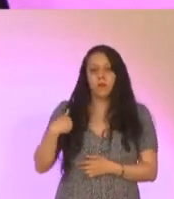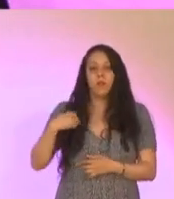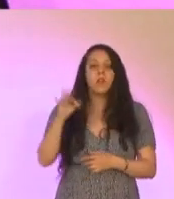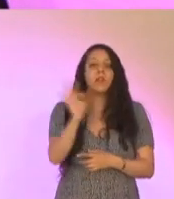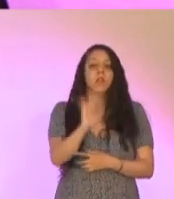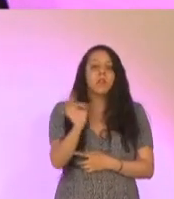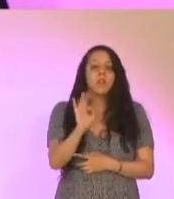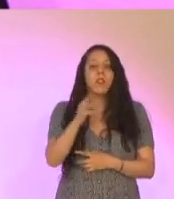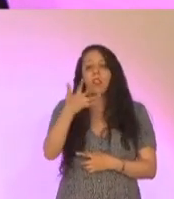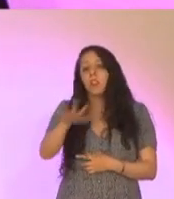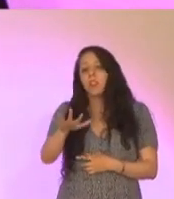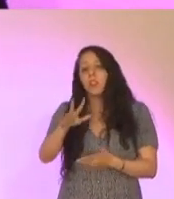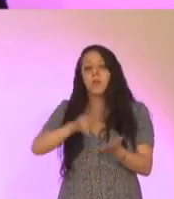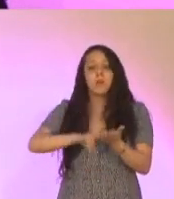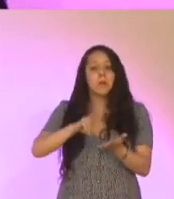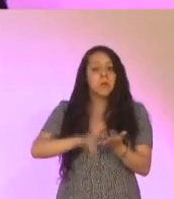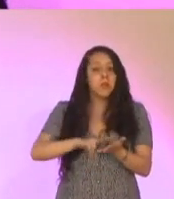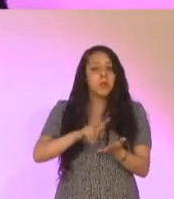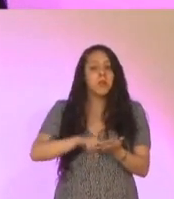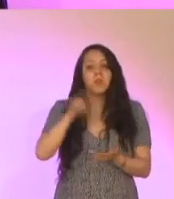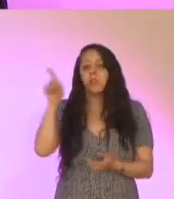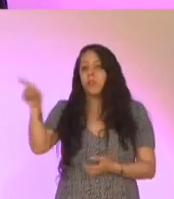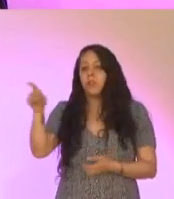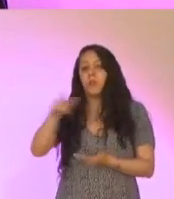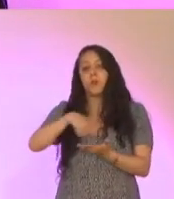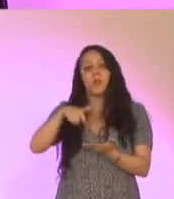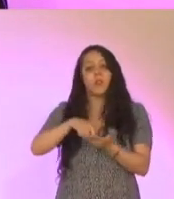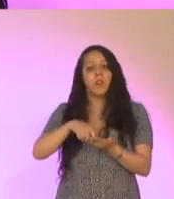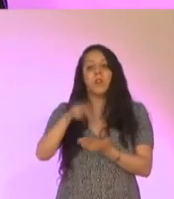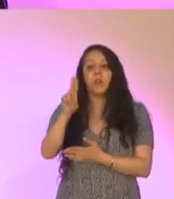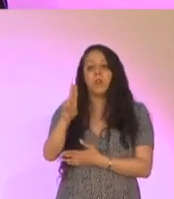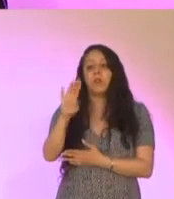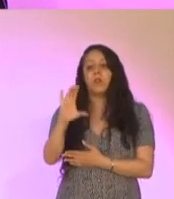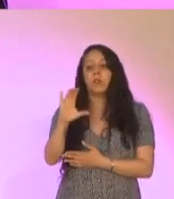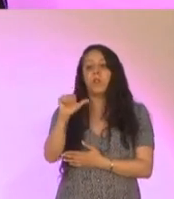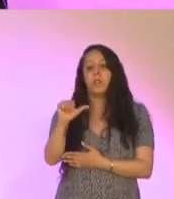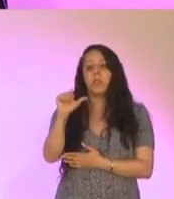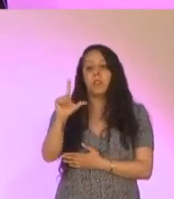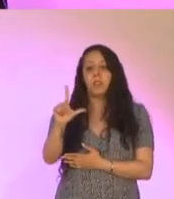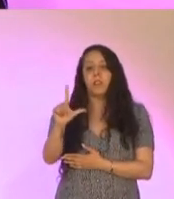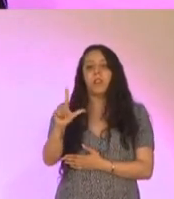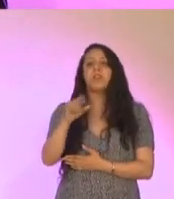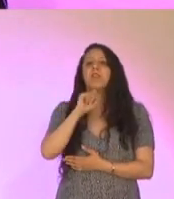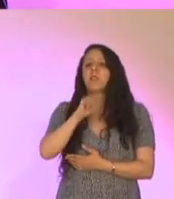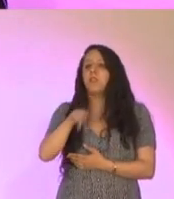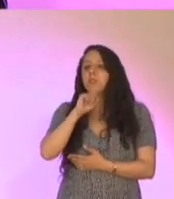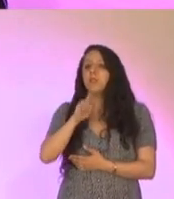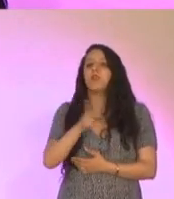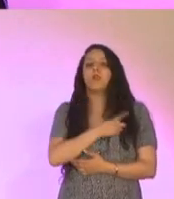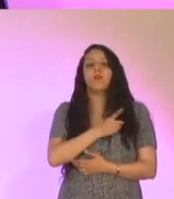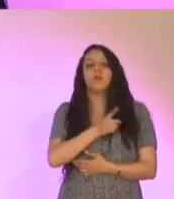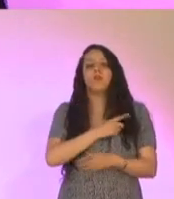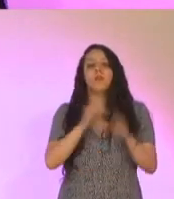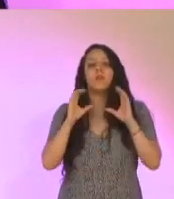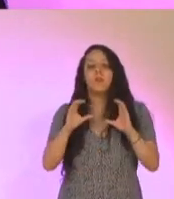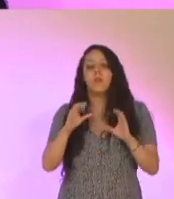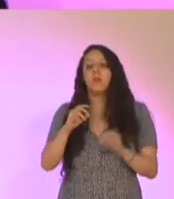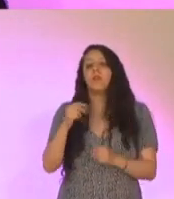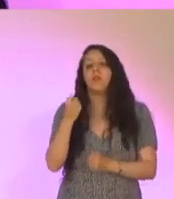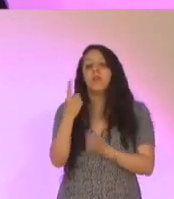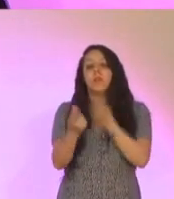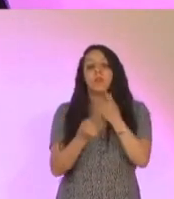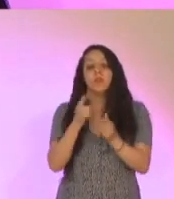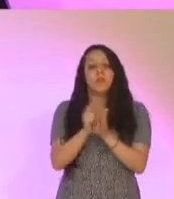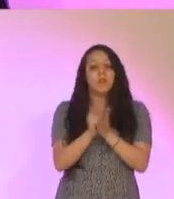en el stand de fondo de cultura económica en educar y también ser muy cuidadosos en la selección de los libros trabajar mucho en la